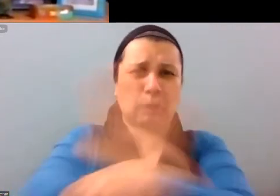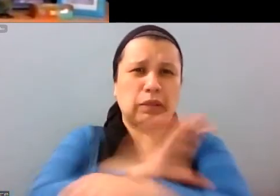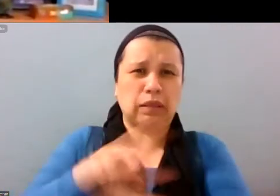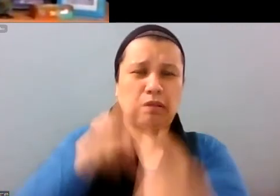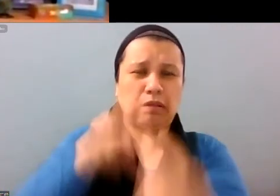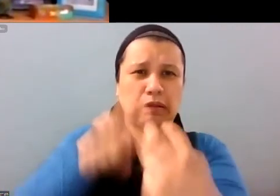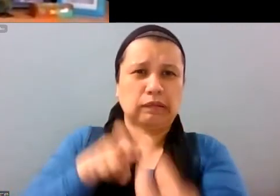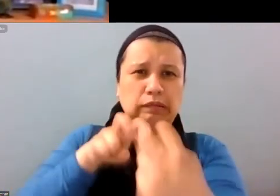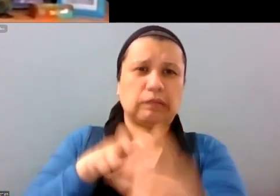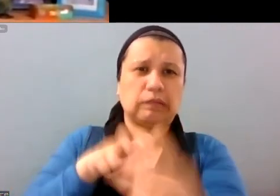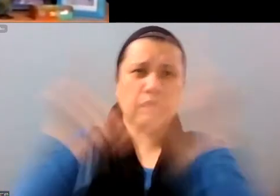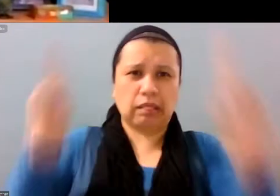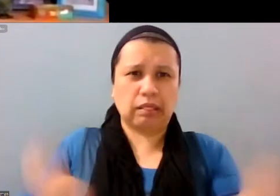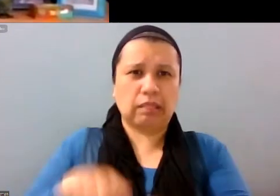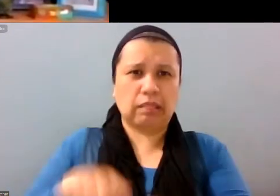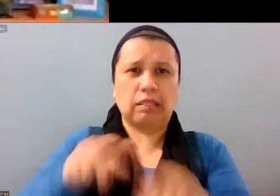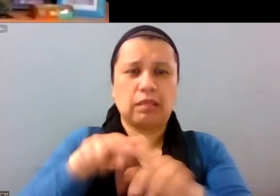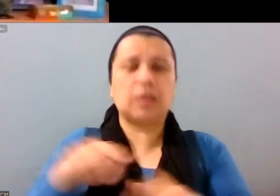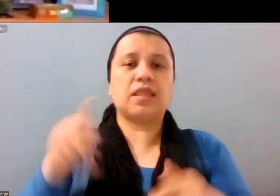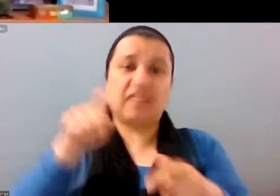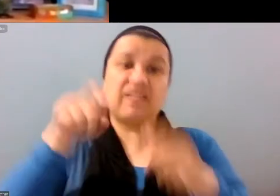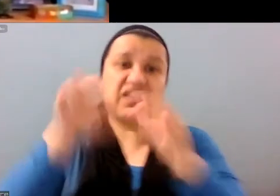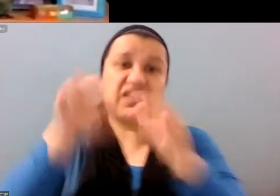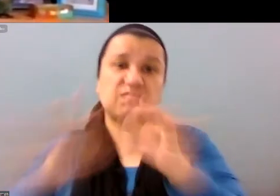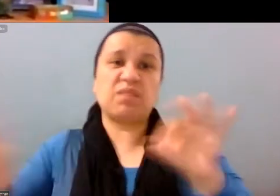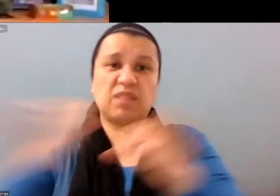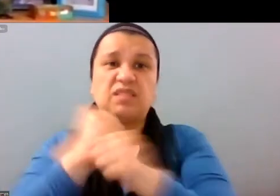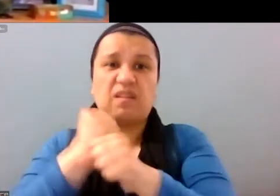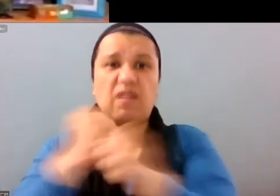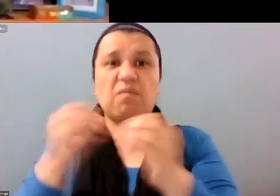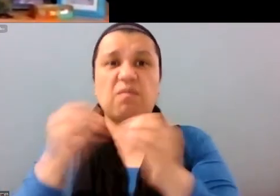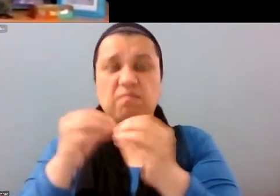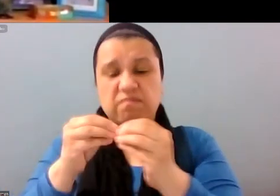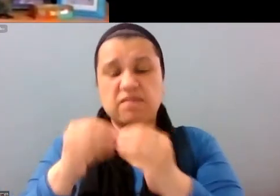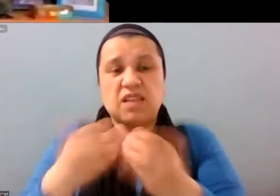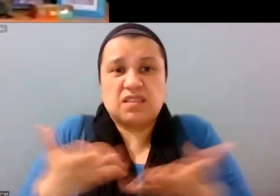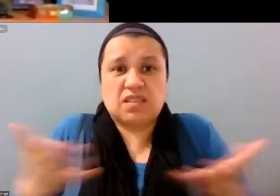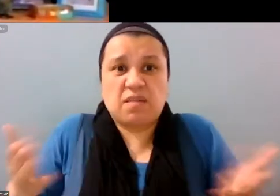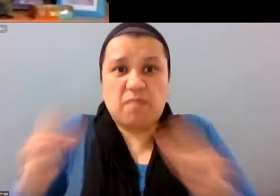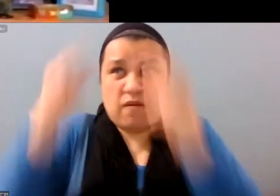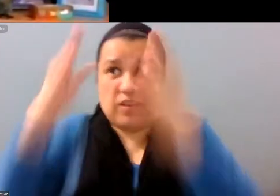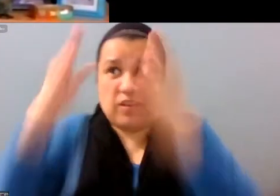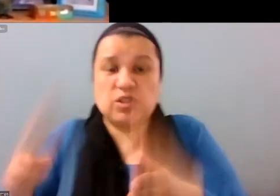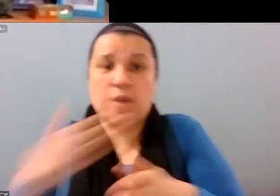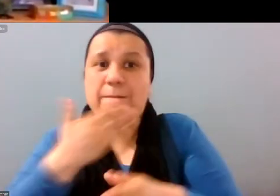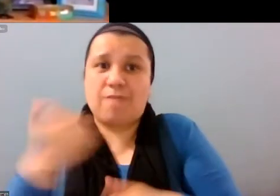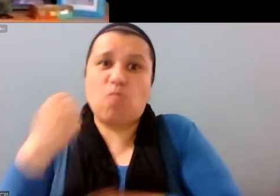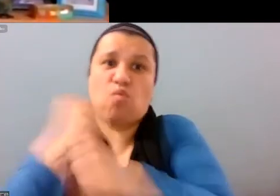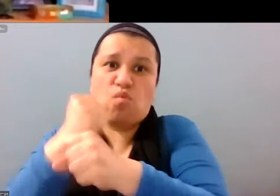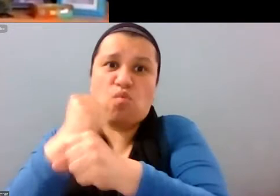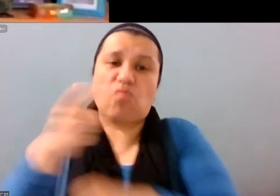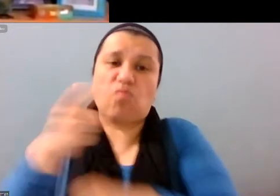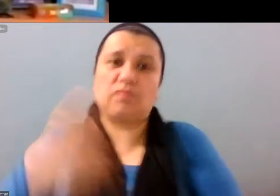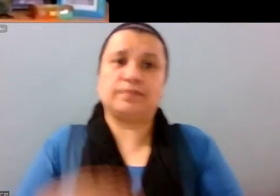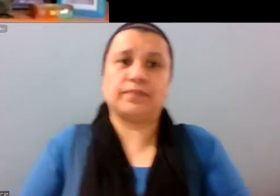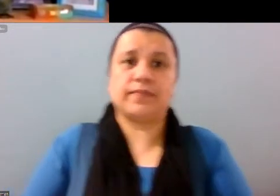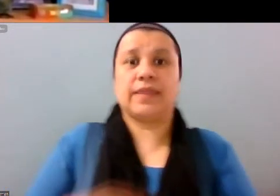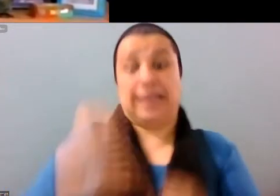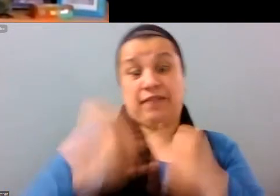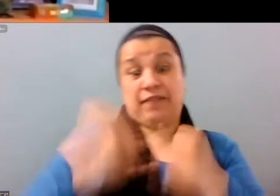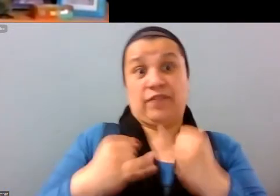simplificarse el trabajo y proveer los recursos al educador para su mejor desempeño finalmente y creo que es una de las